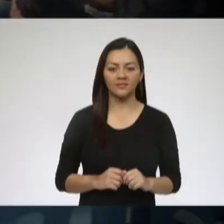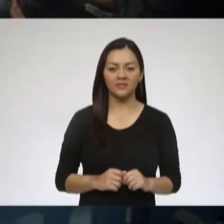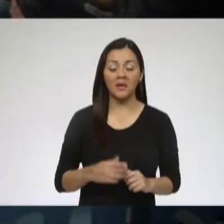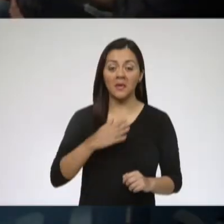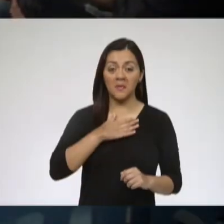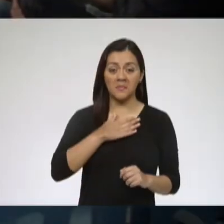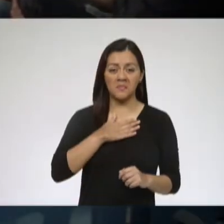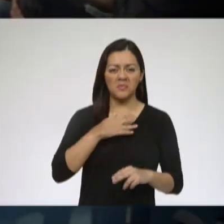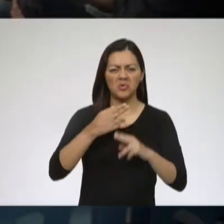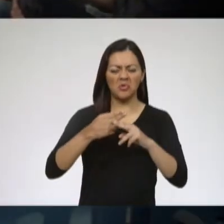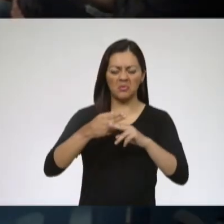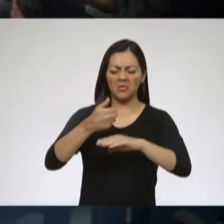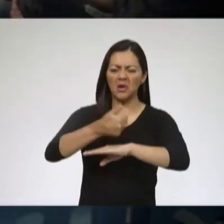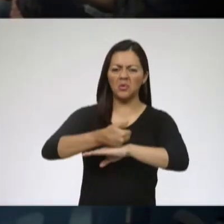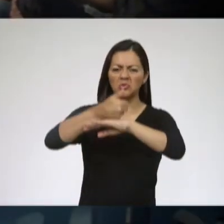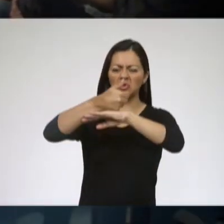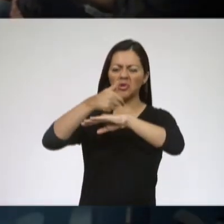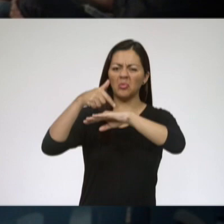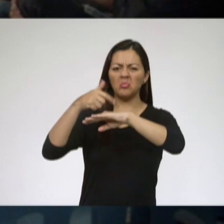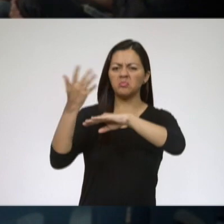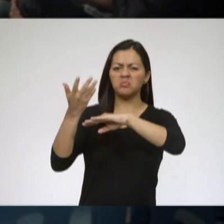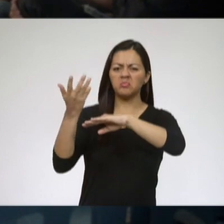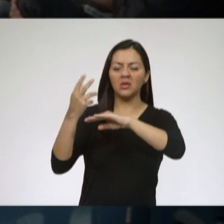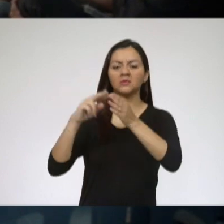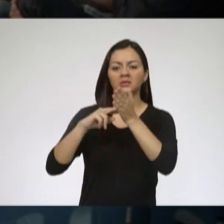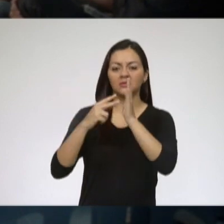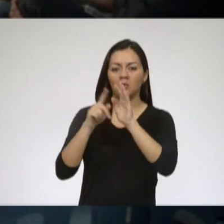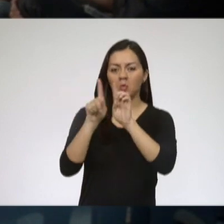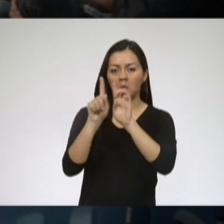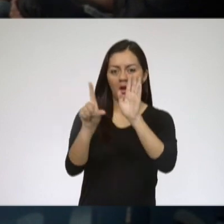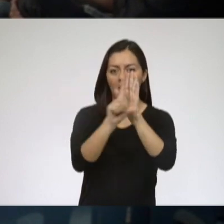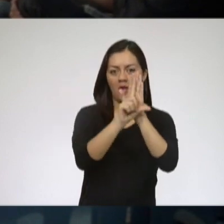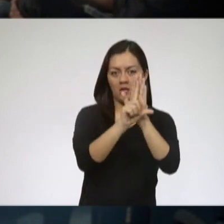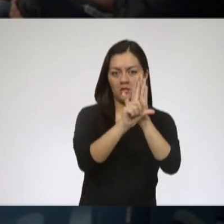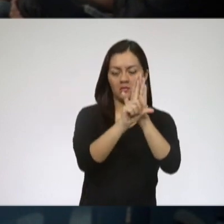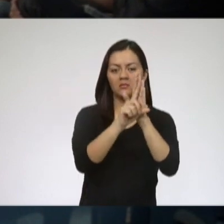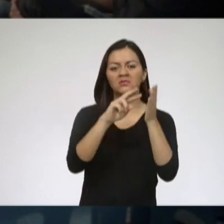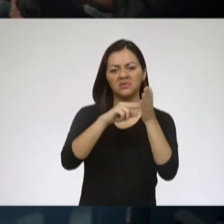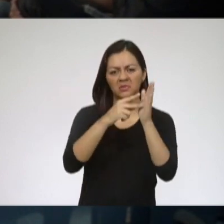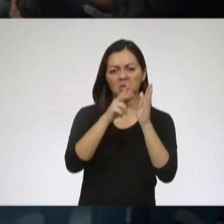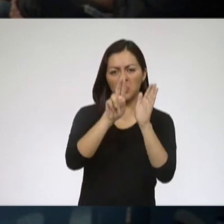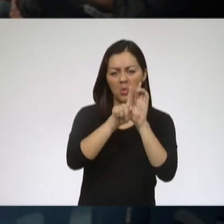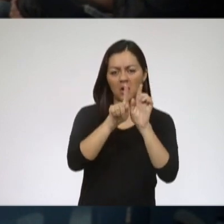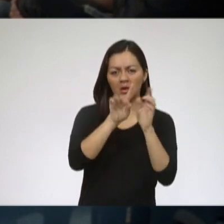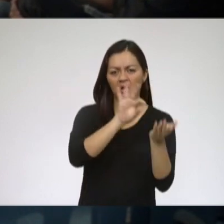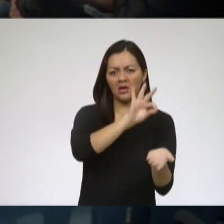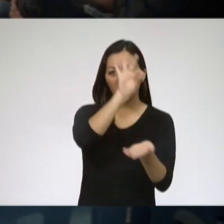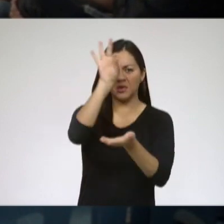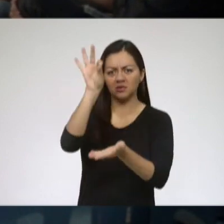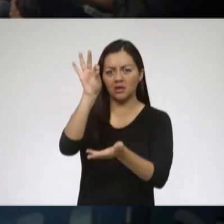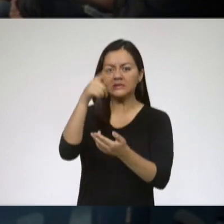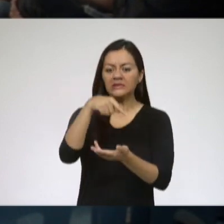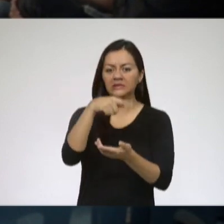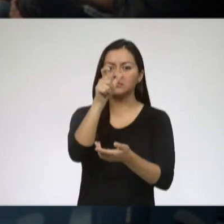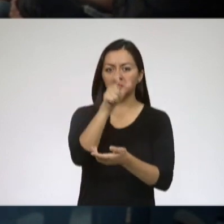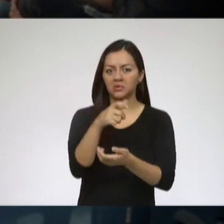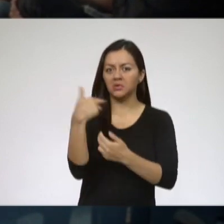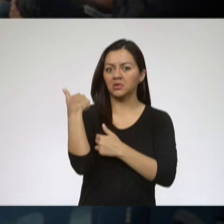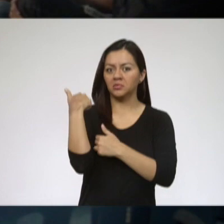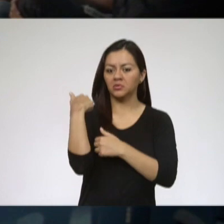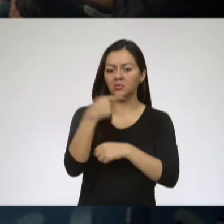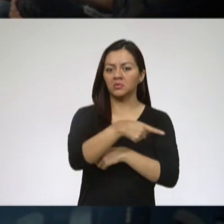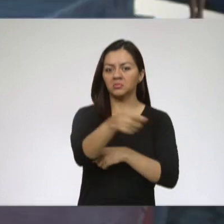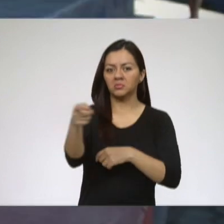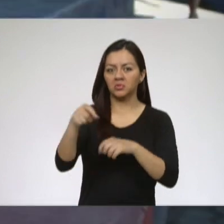autoridad es la representación de una ley y también es la representación de la responsabilidad que tienen encima de ellos para con el resto